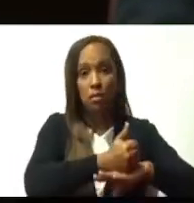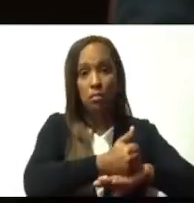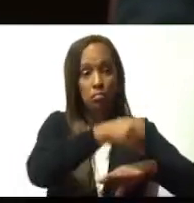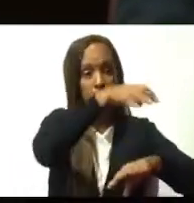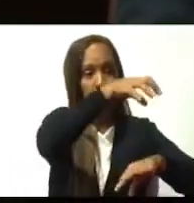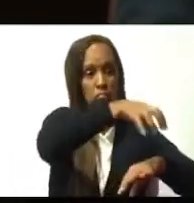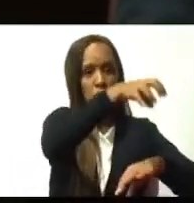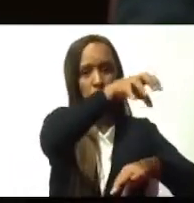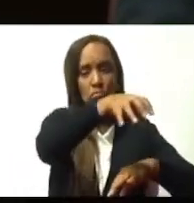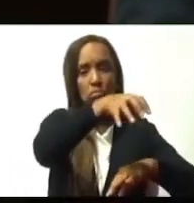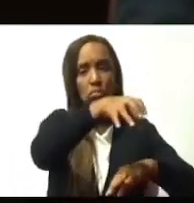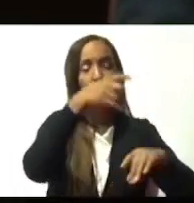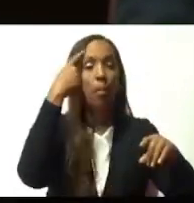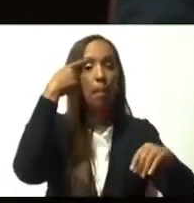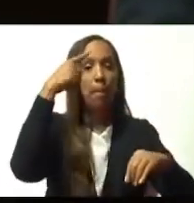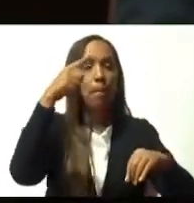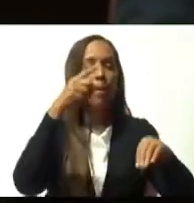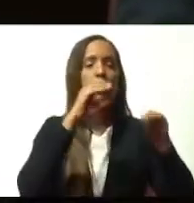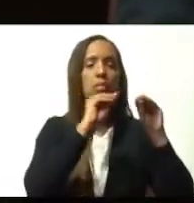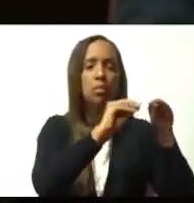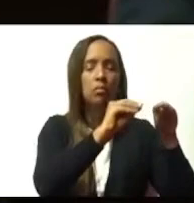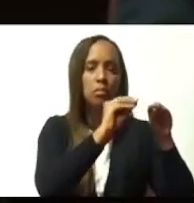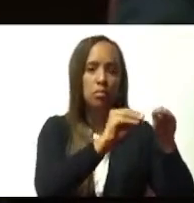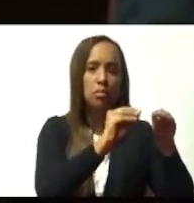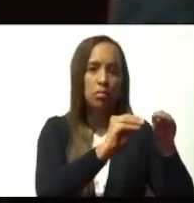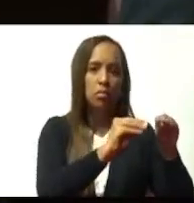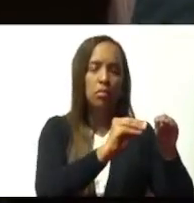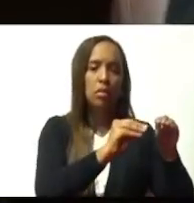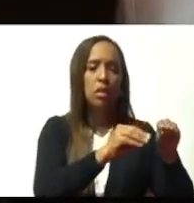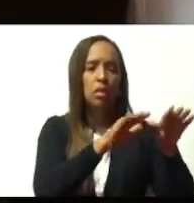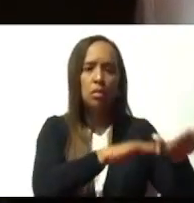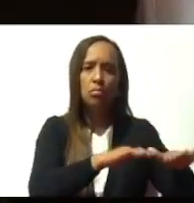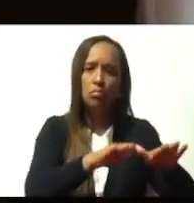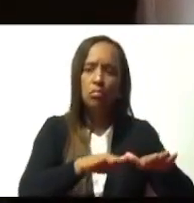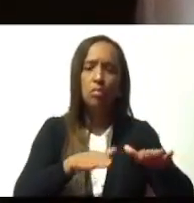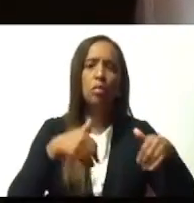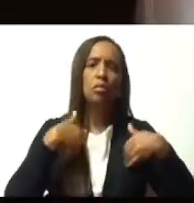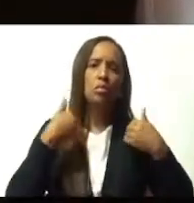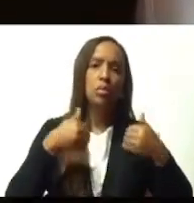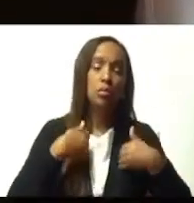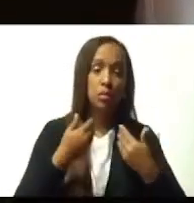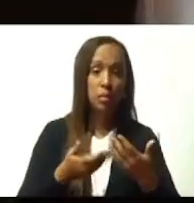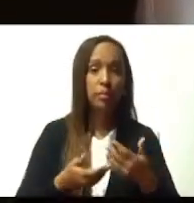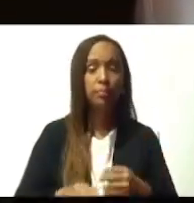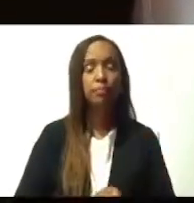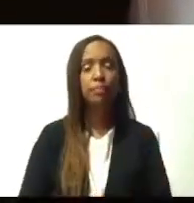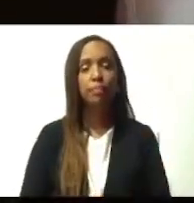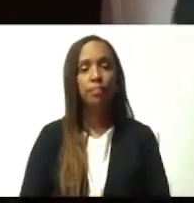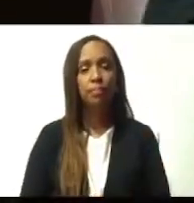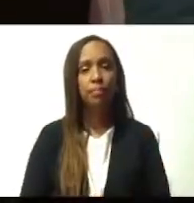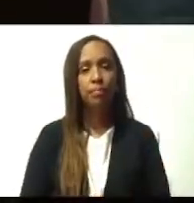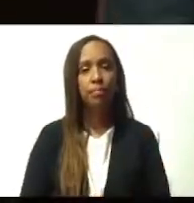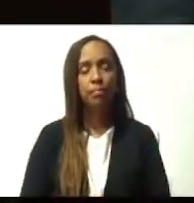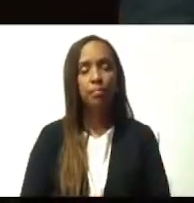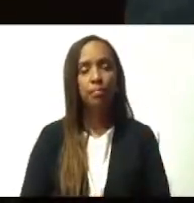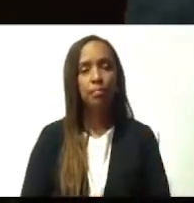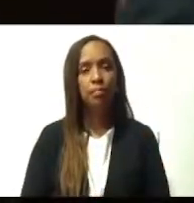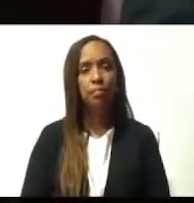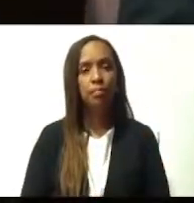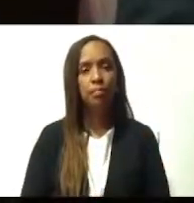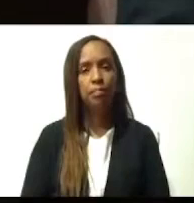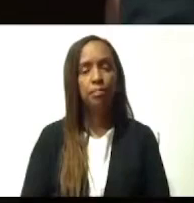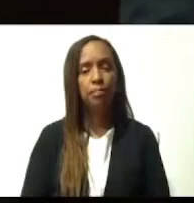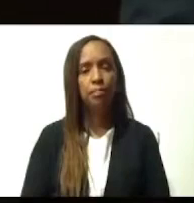es el aprendizaje de los niños, de nuestros jóvenes, nuestros adolescentes,